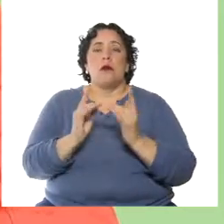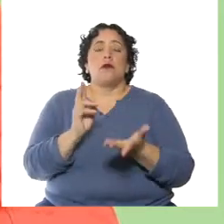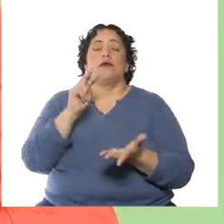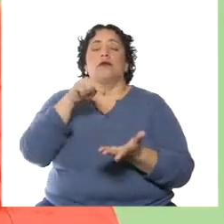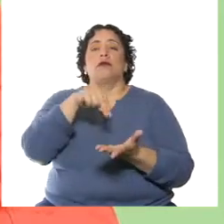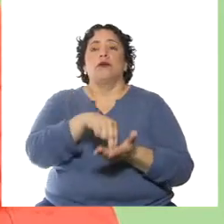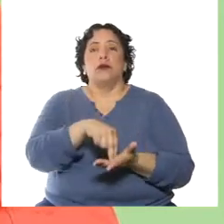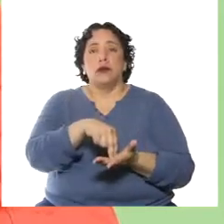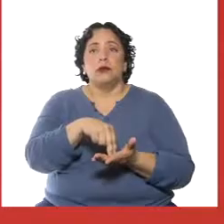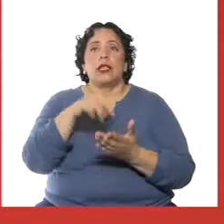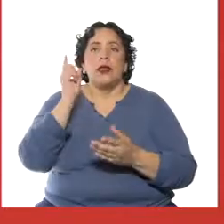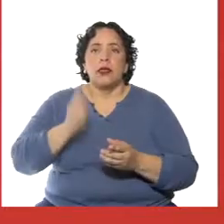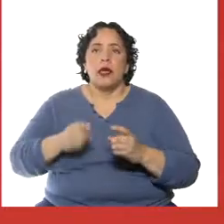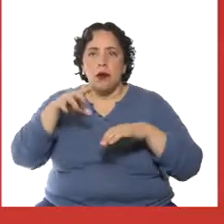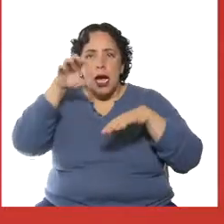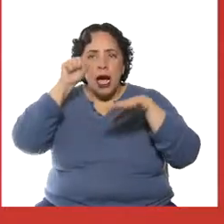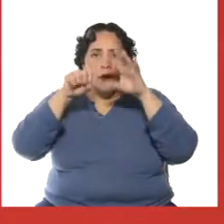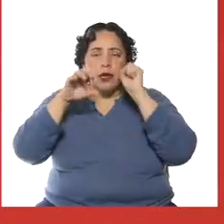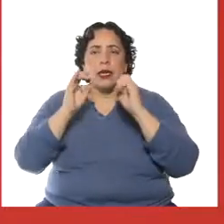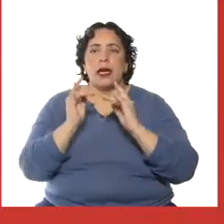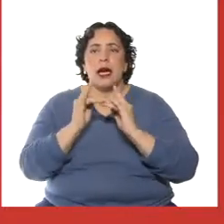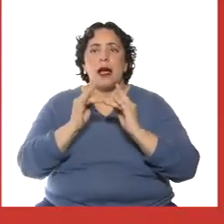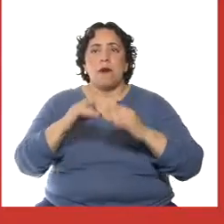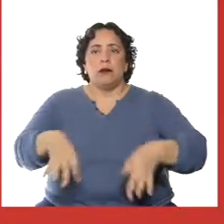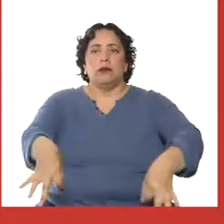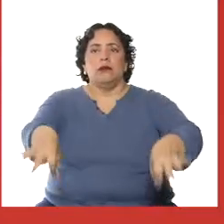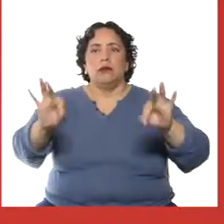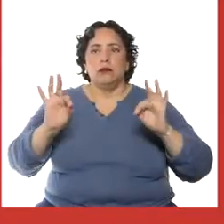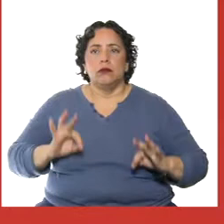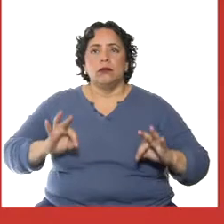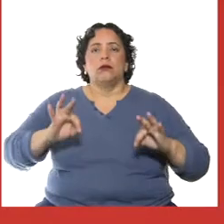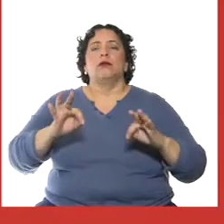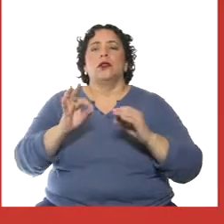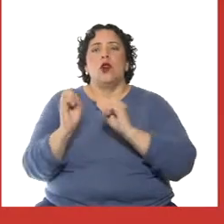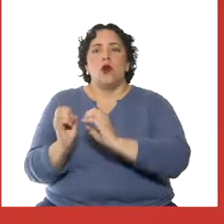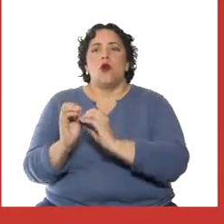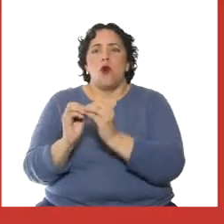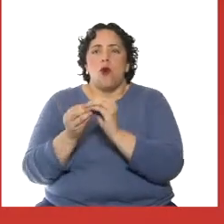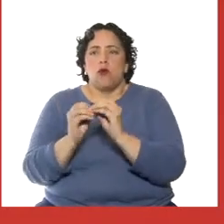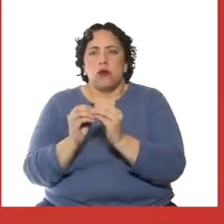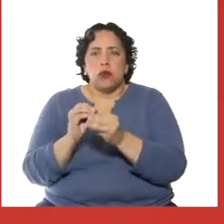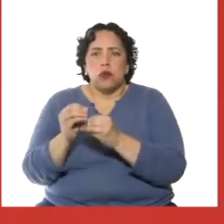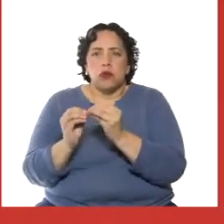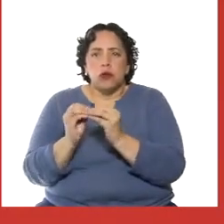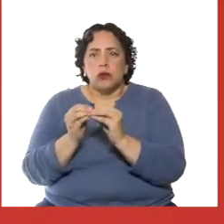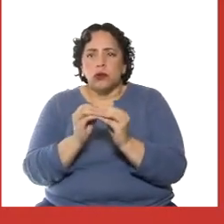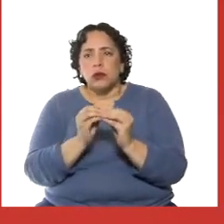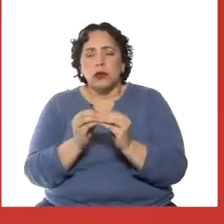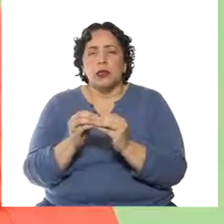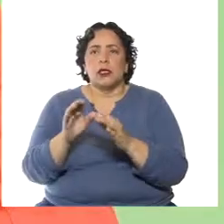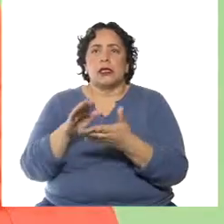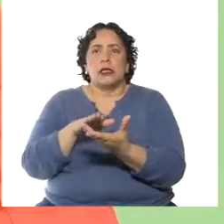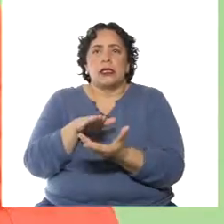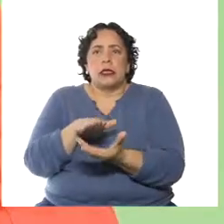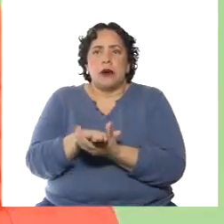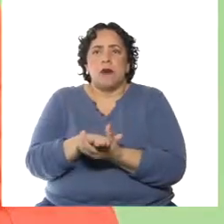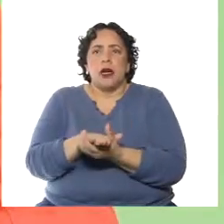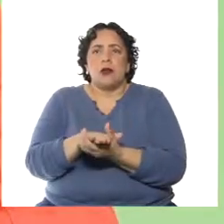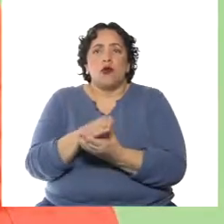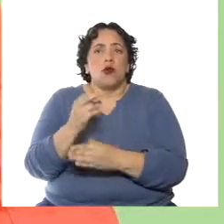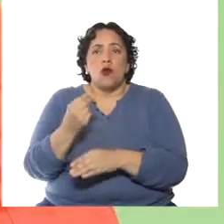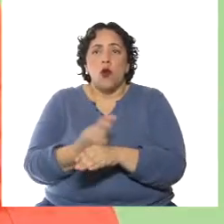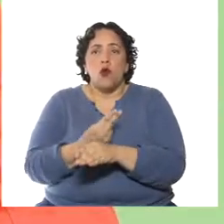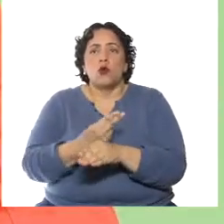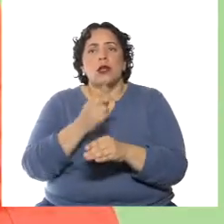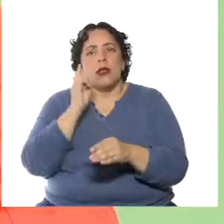Las niñas y los niños deben aprender que su cama debe quedar ordenada antes de salir, que sus zapatos que ya dejaron de usar